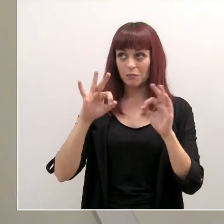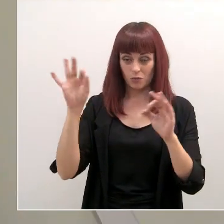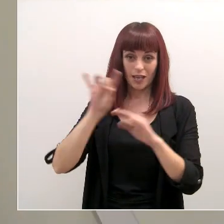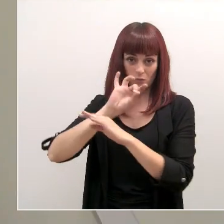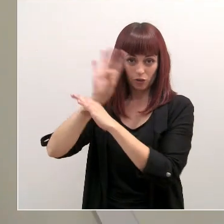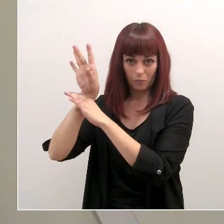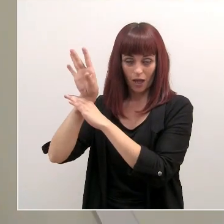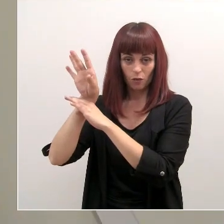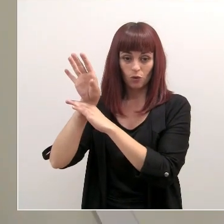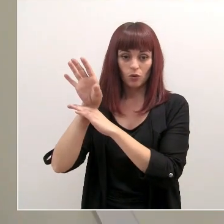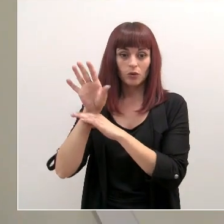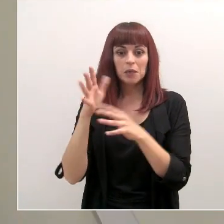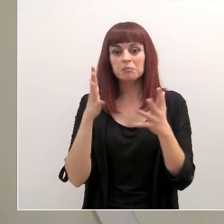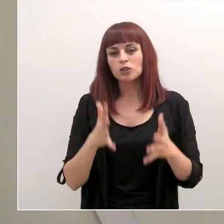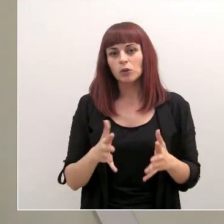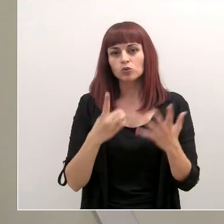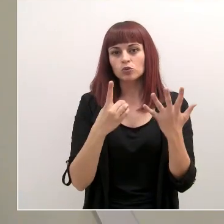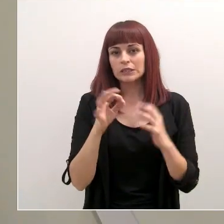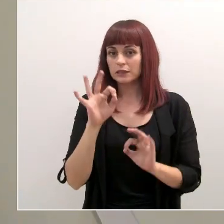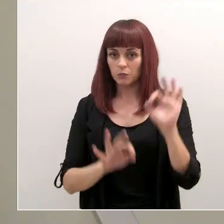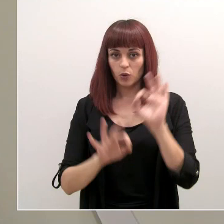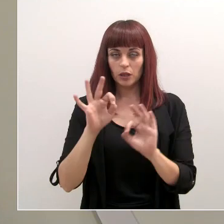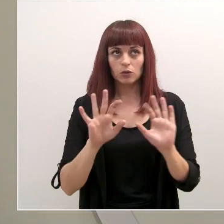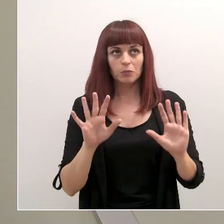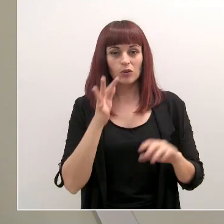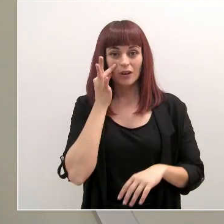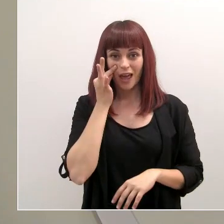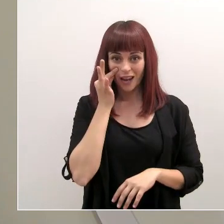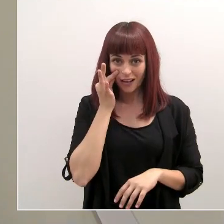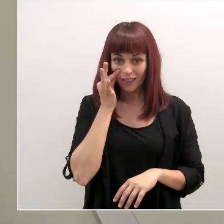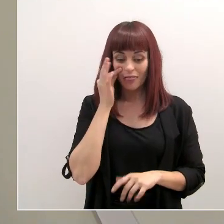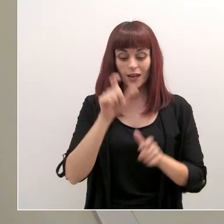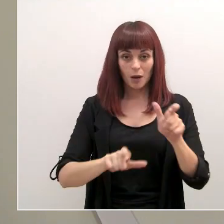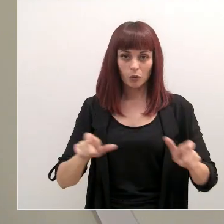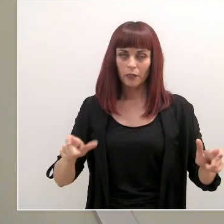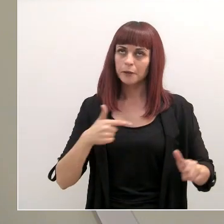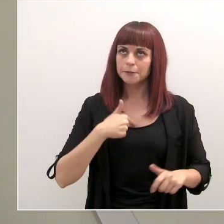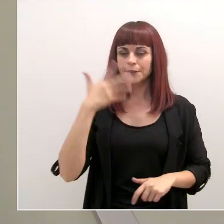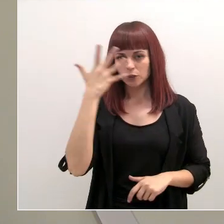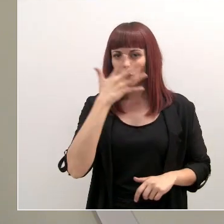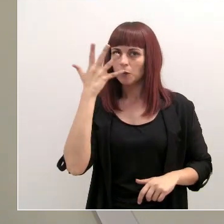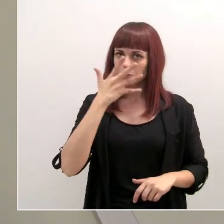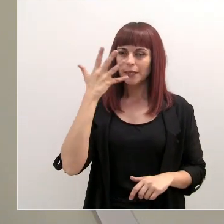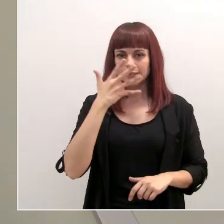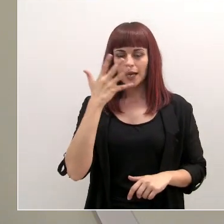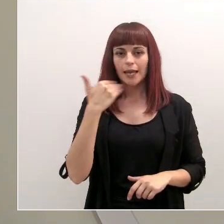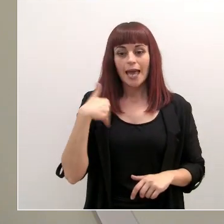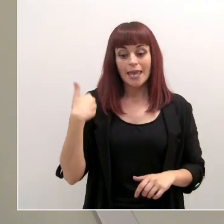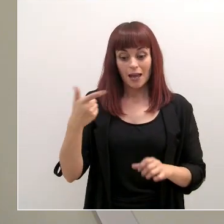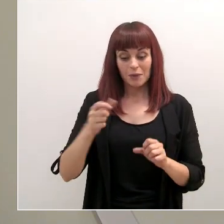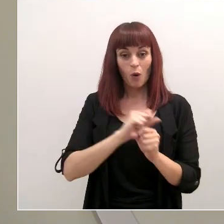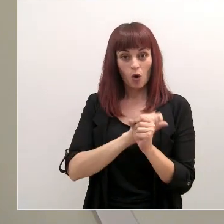enviado estén alrededor de un 60%, pero la realidad en lo que es la población las sospechas que existen es que ya la variante